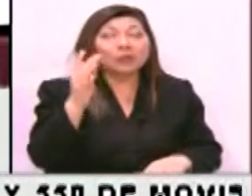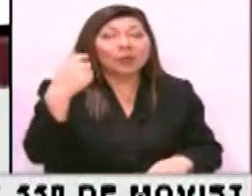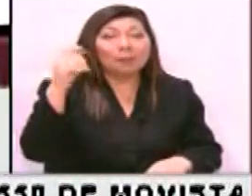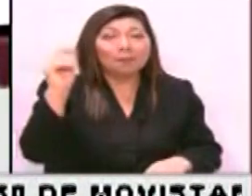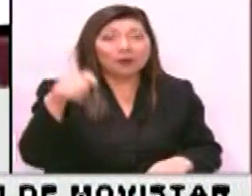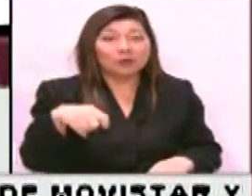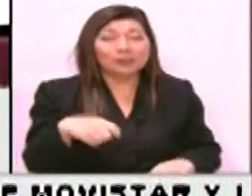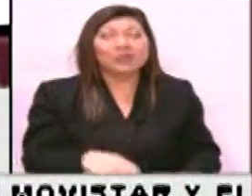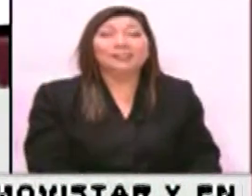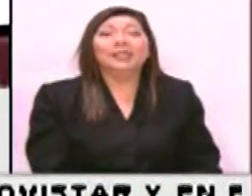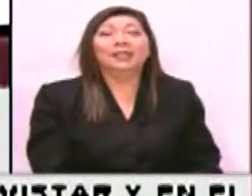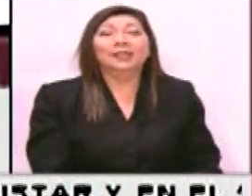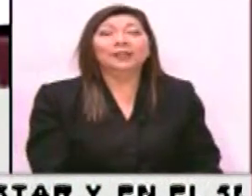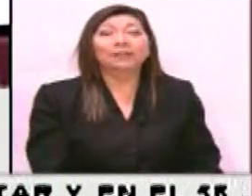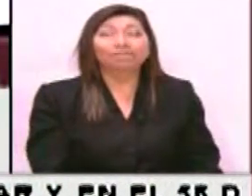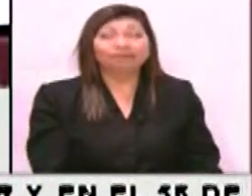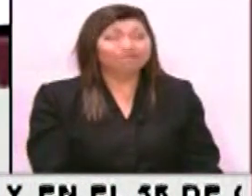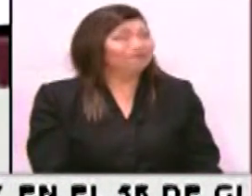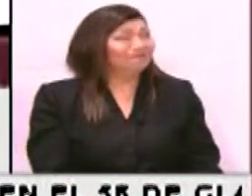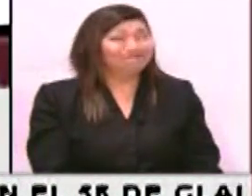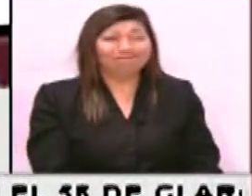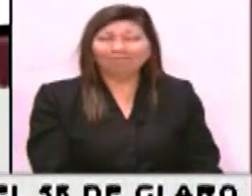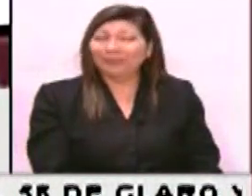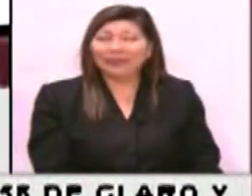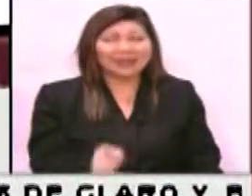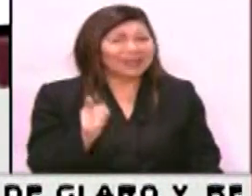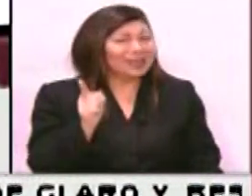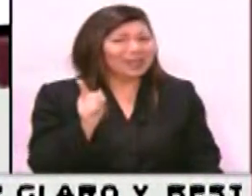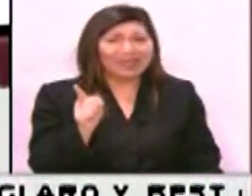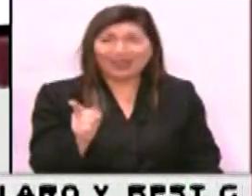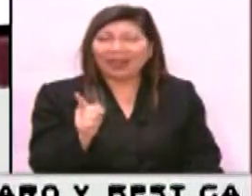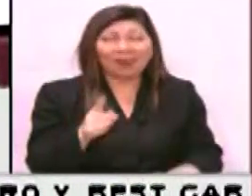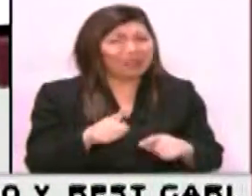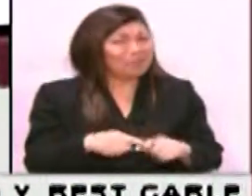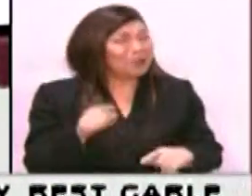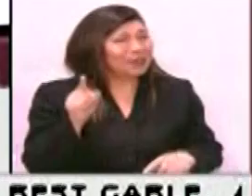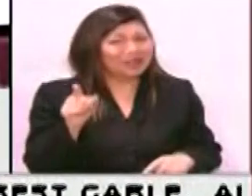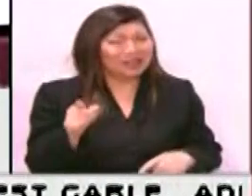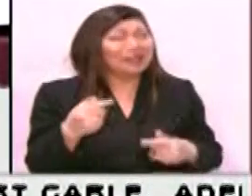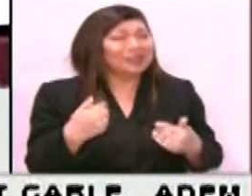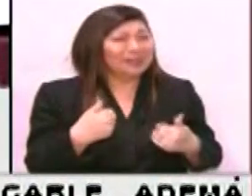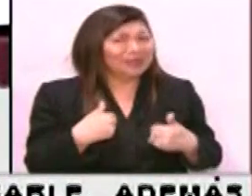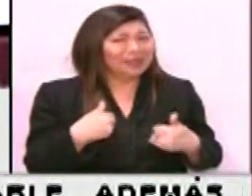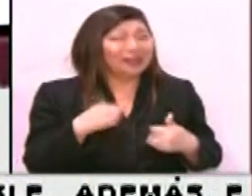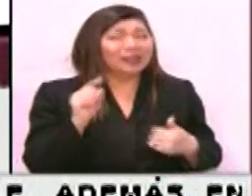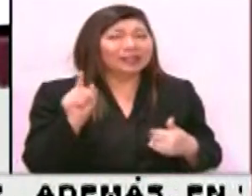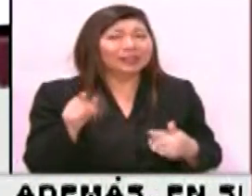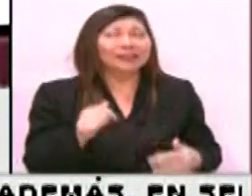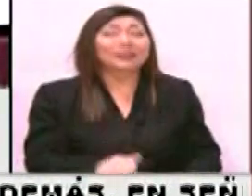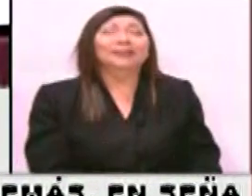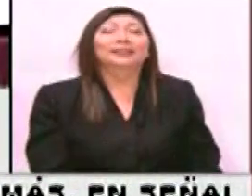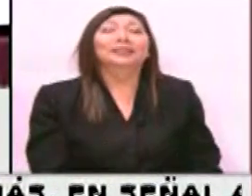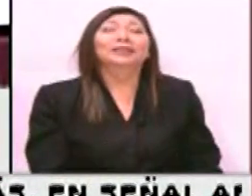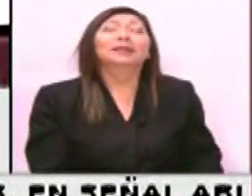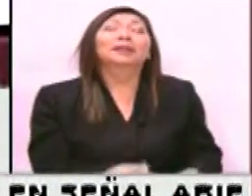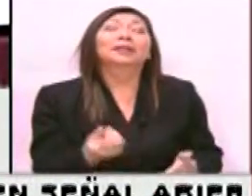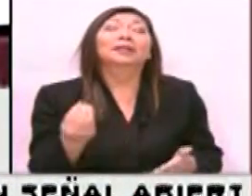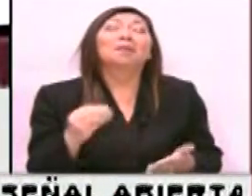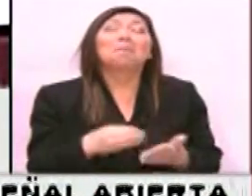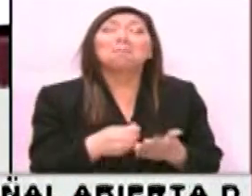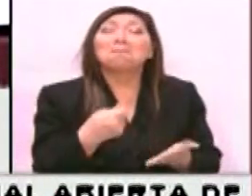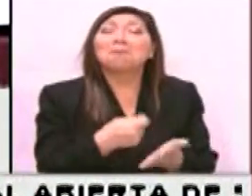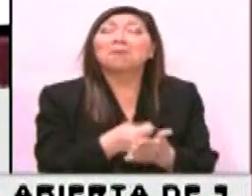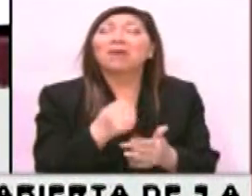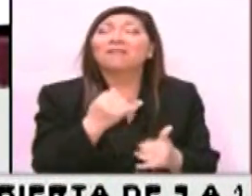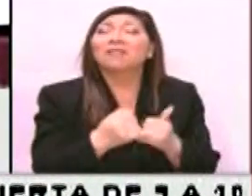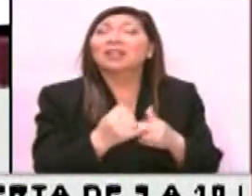9.4% de sus ingresos. No es que él dependiera de eso y que tuviera que estar atento. Si yo tengo un solo cliente y no me paga a